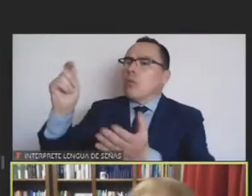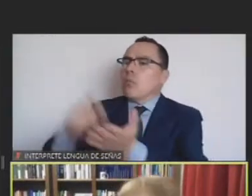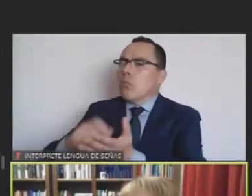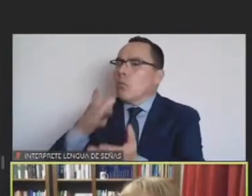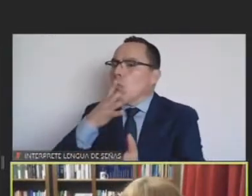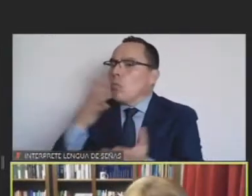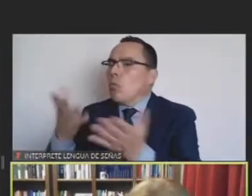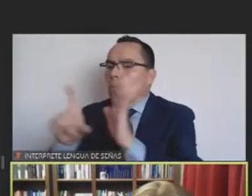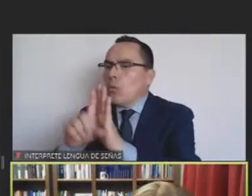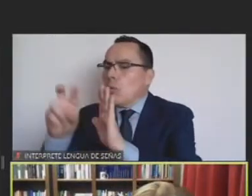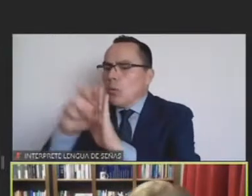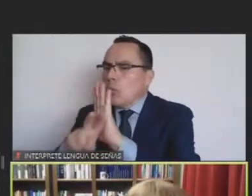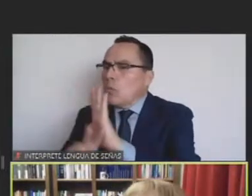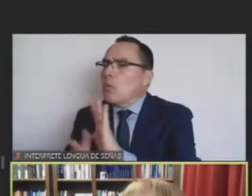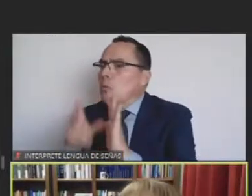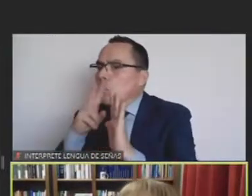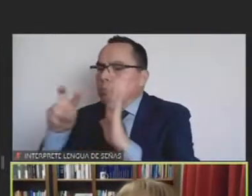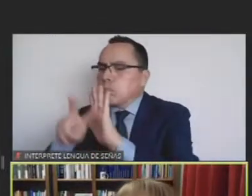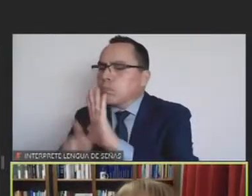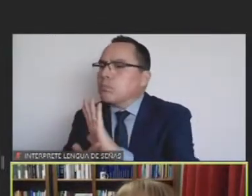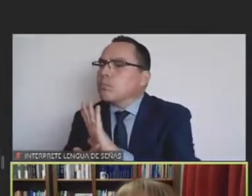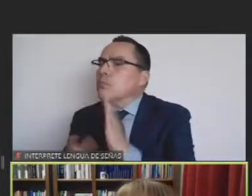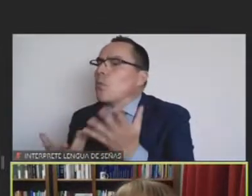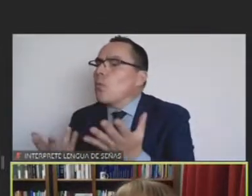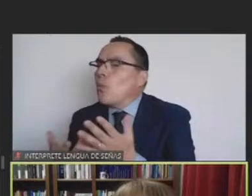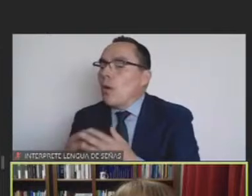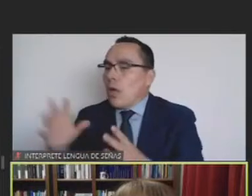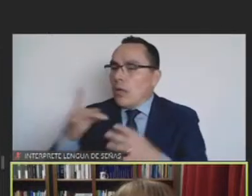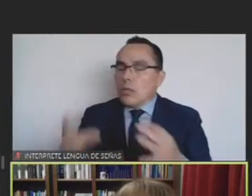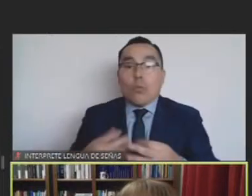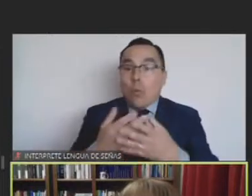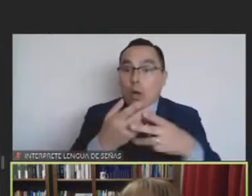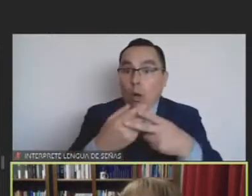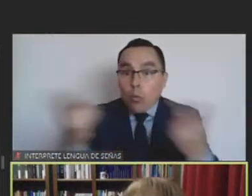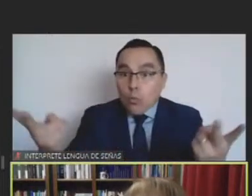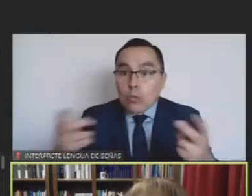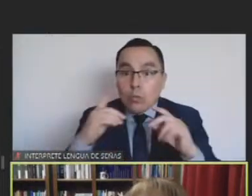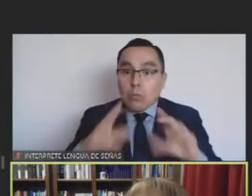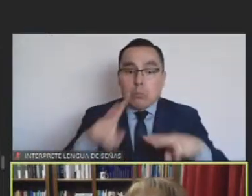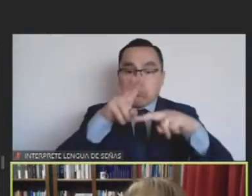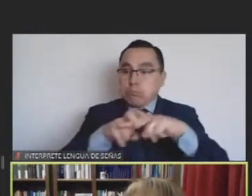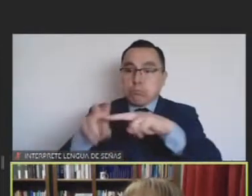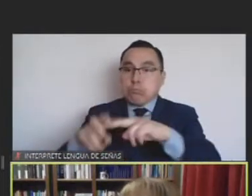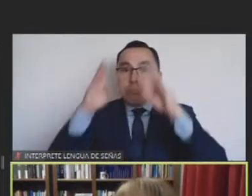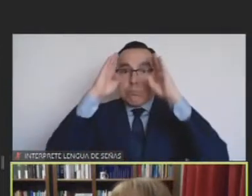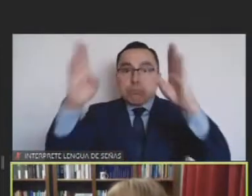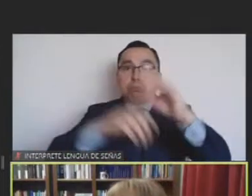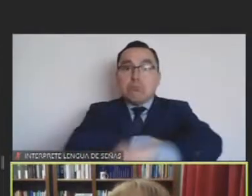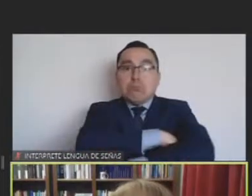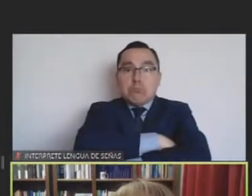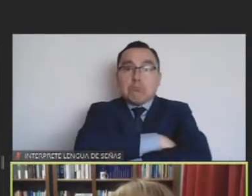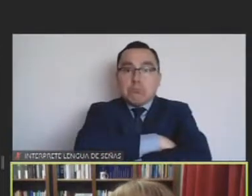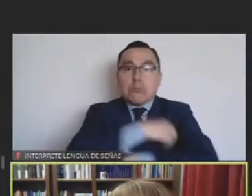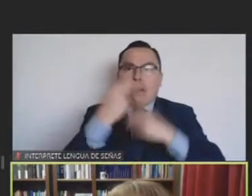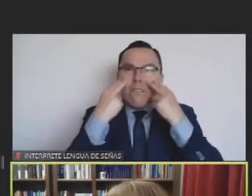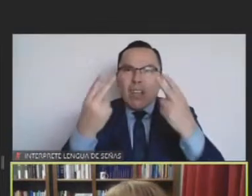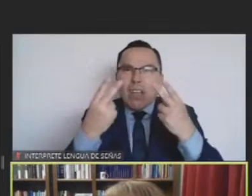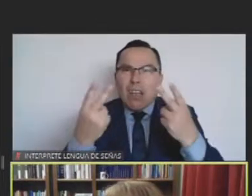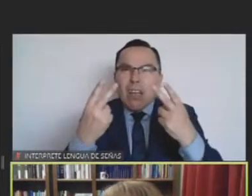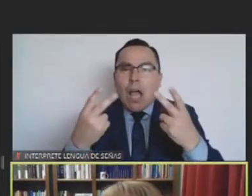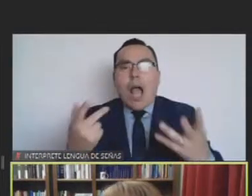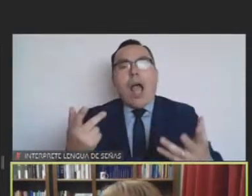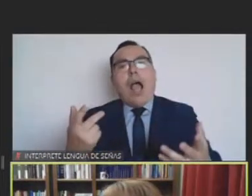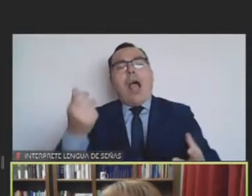cierto?, desde lo que podría ser una audiencia pública hasta este conocimiento de diversos instrumentos, ¿no es cierto?, que son muy